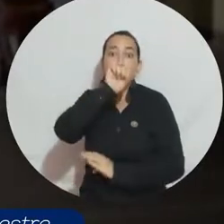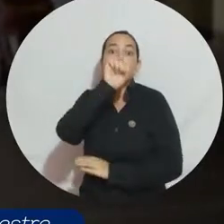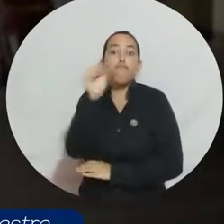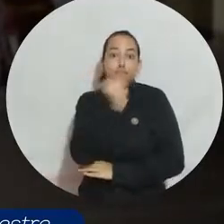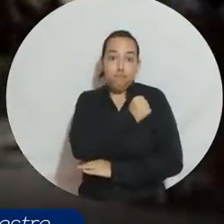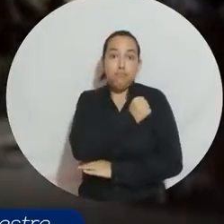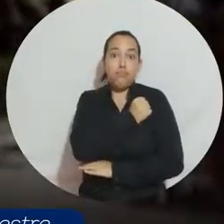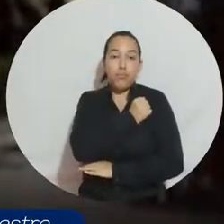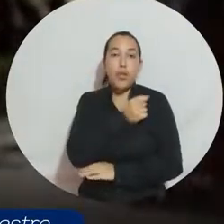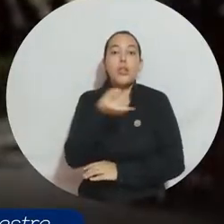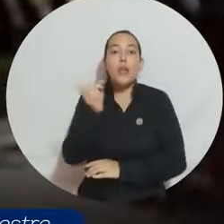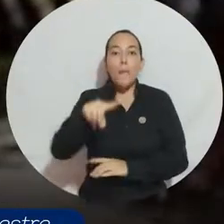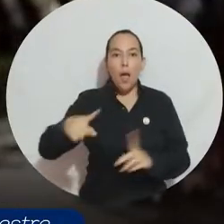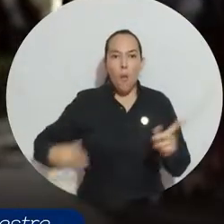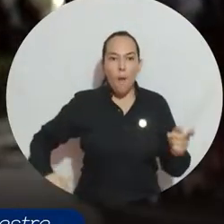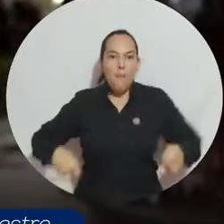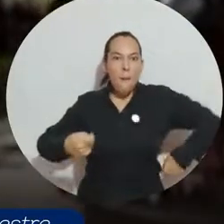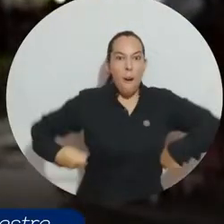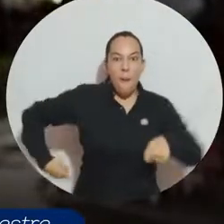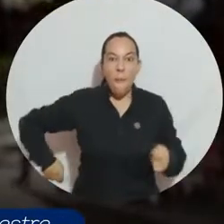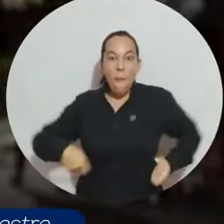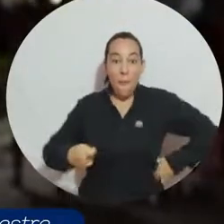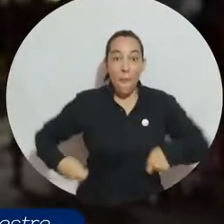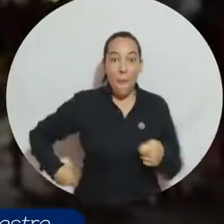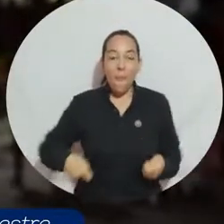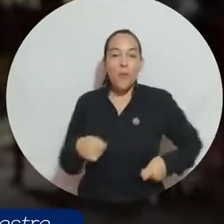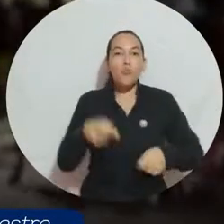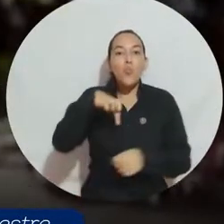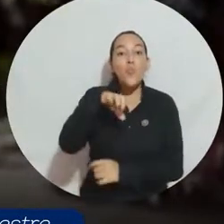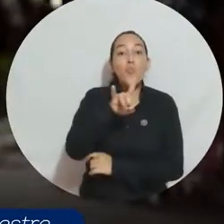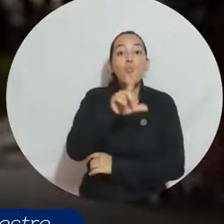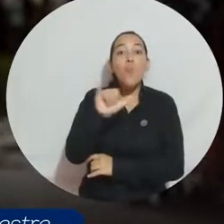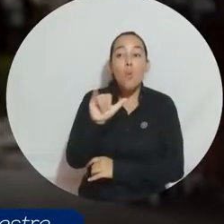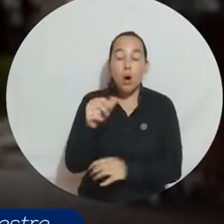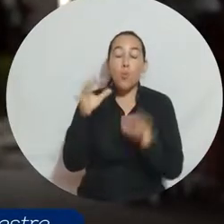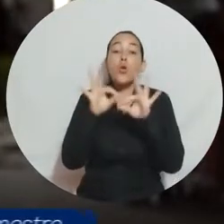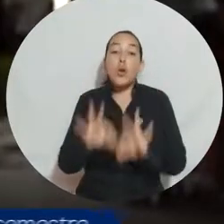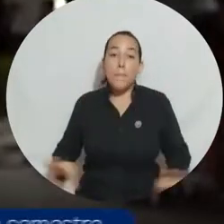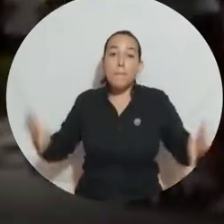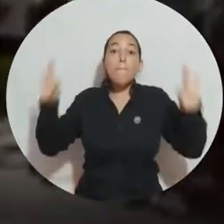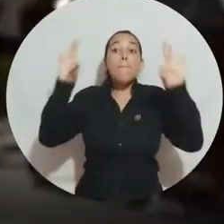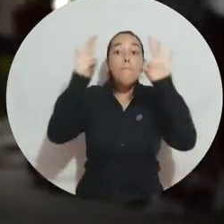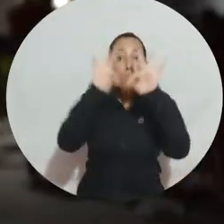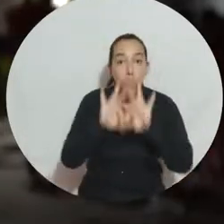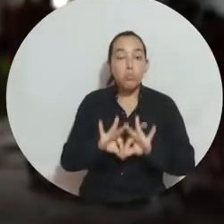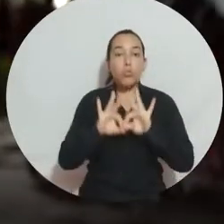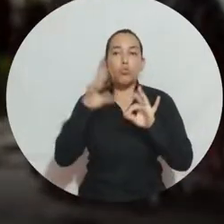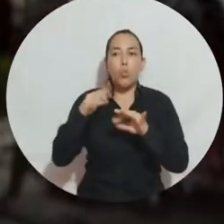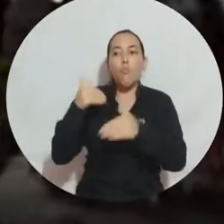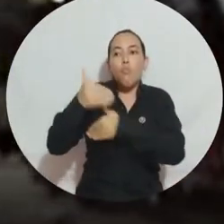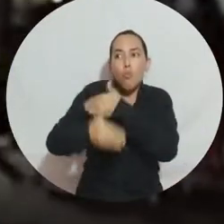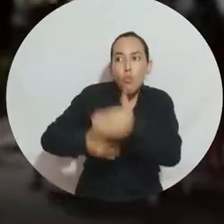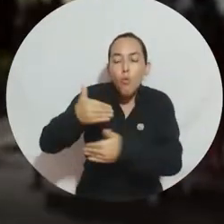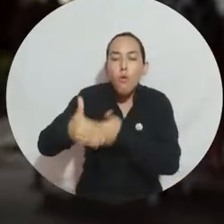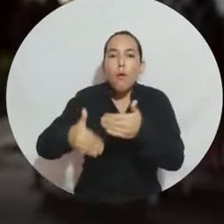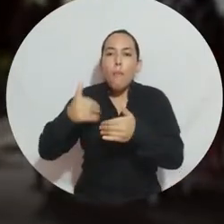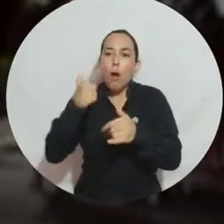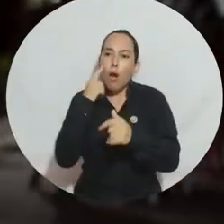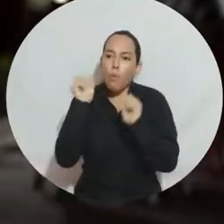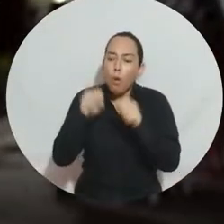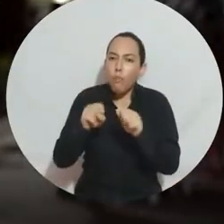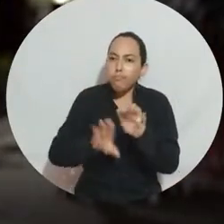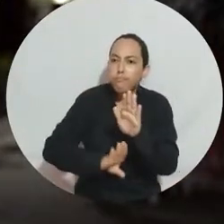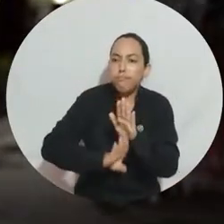la puya esto es muy fundamental y ha sido clave fecha para nuestro proceso para avanzar y